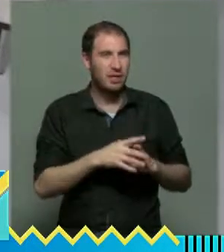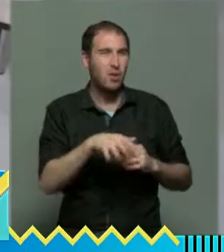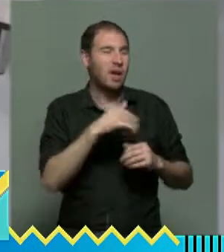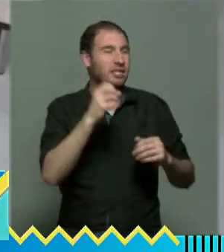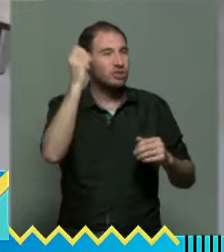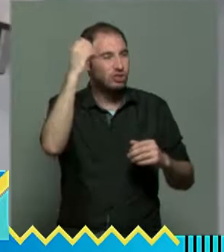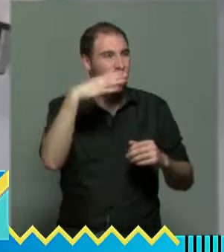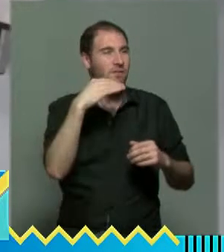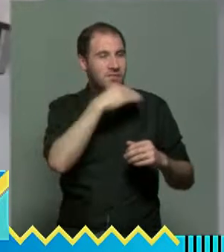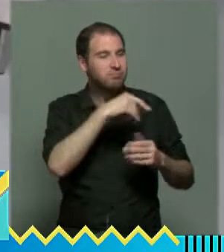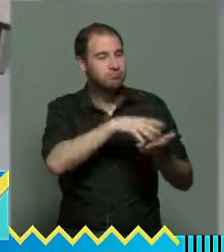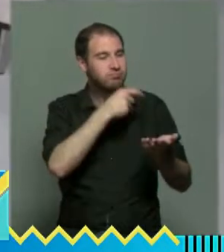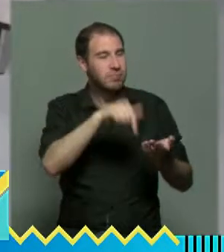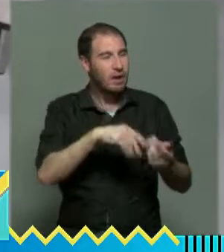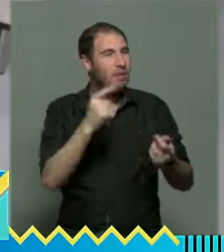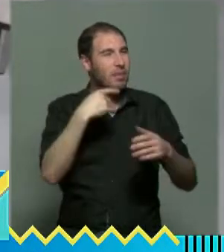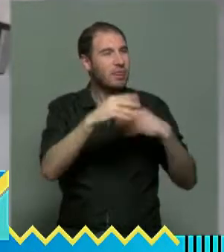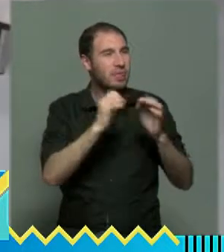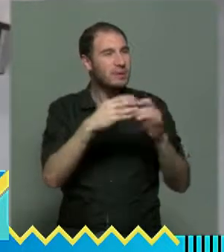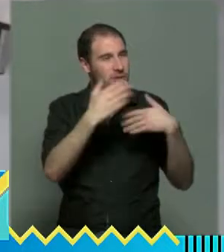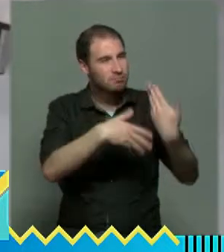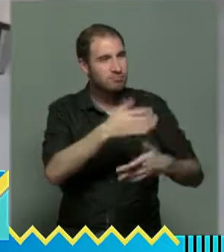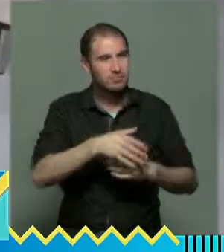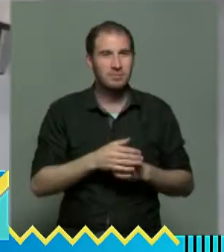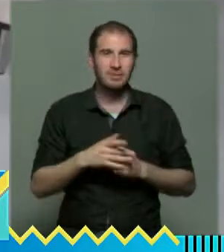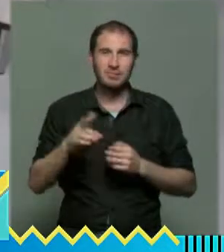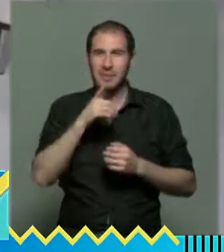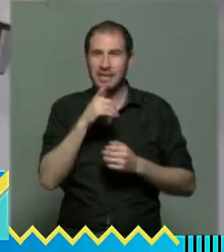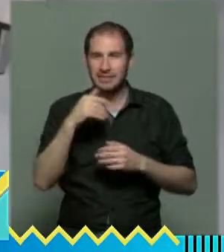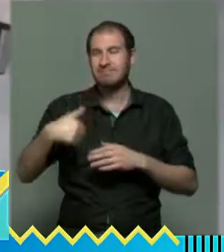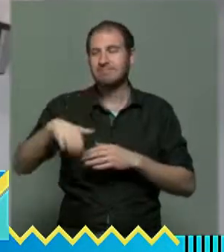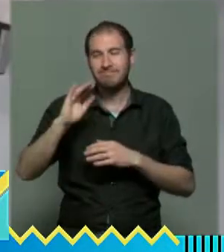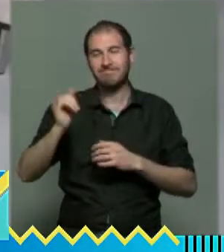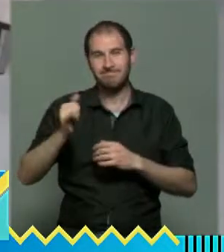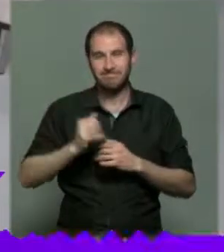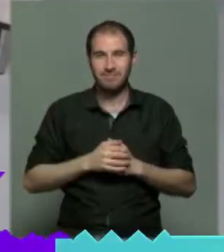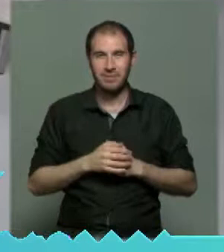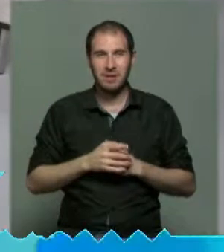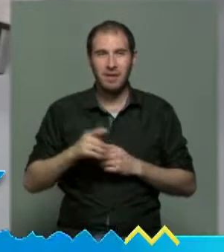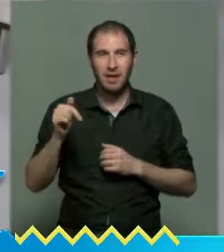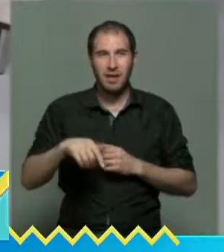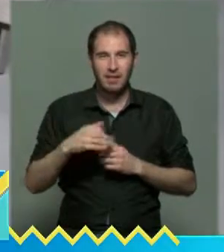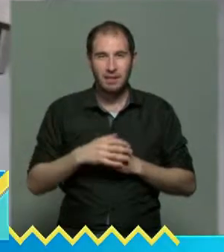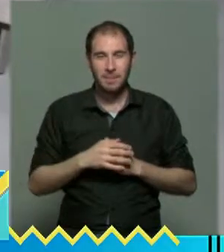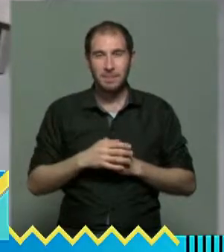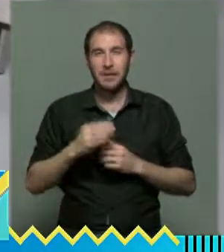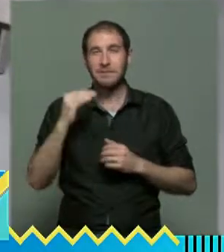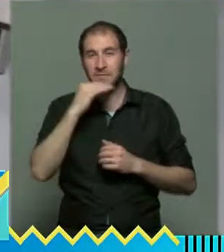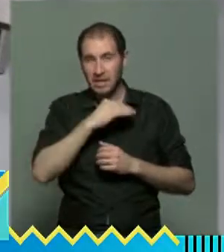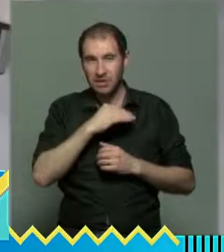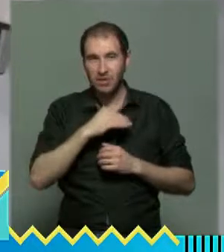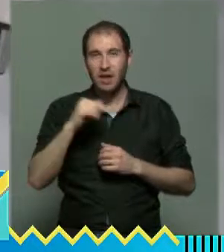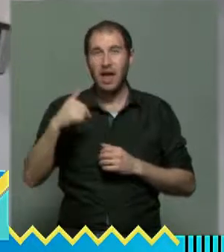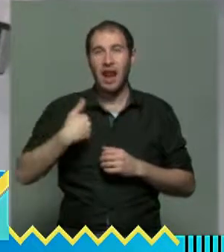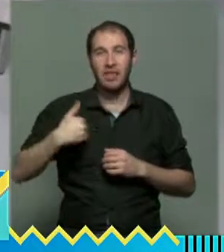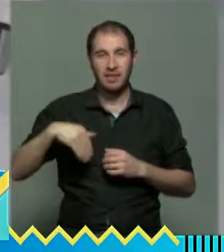sol y del impuesto al vino, se puede decir, por cómo vienen los debates, por cómo se viene viene todo, hablando. yo diría que sí, obviamente que vamos a hablar de eso. El vino es